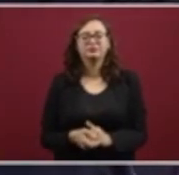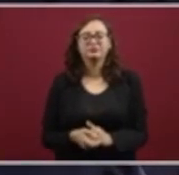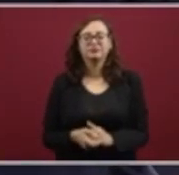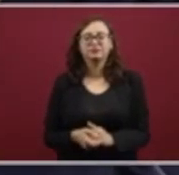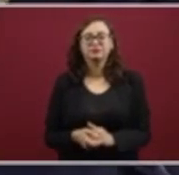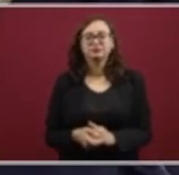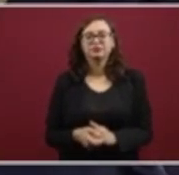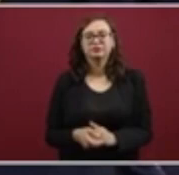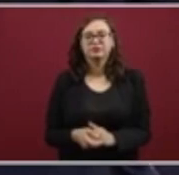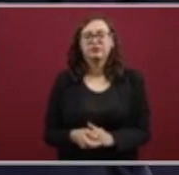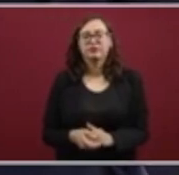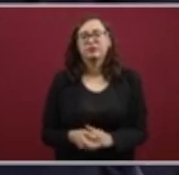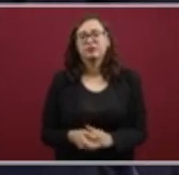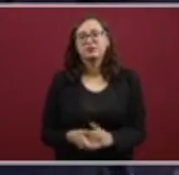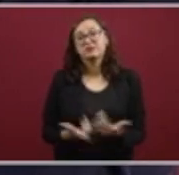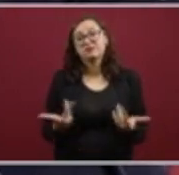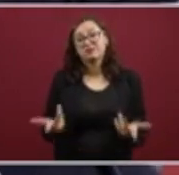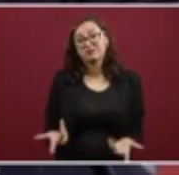A río revuelto,